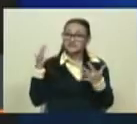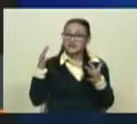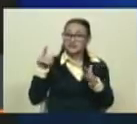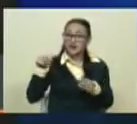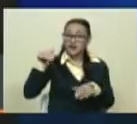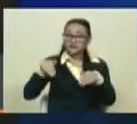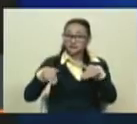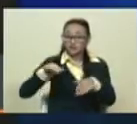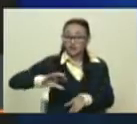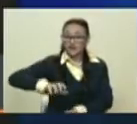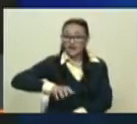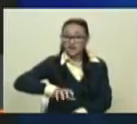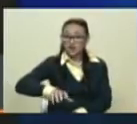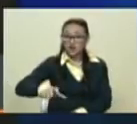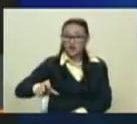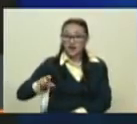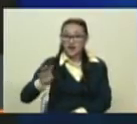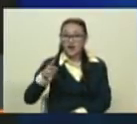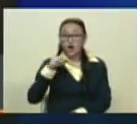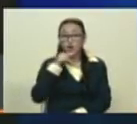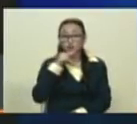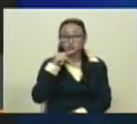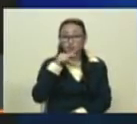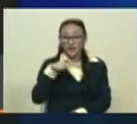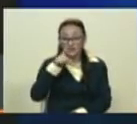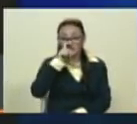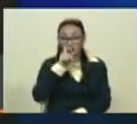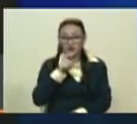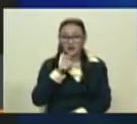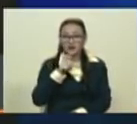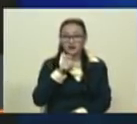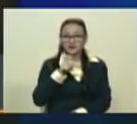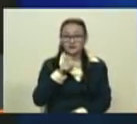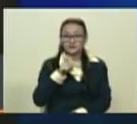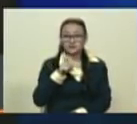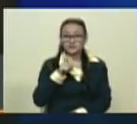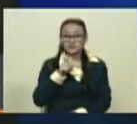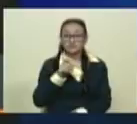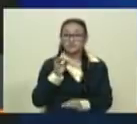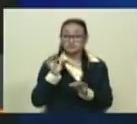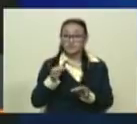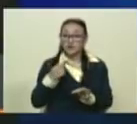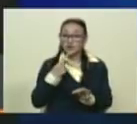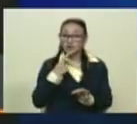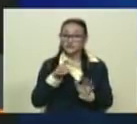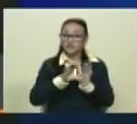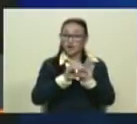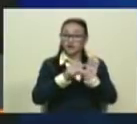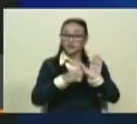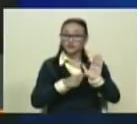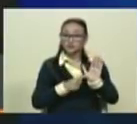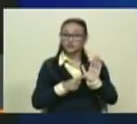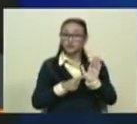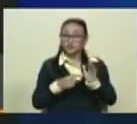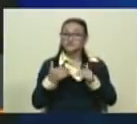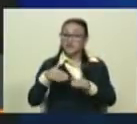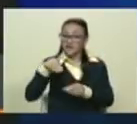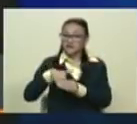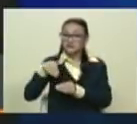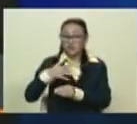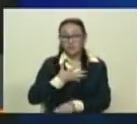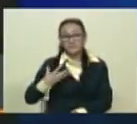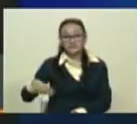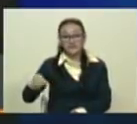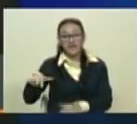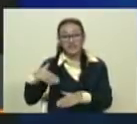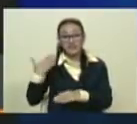elecciones regionales en el mes de octubre de este año y que, tal y como manda la Constitución, habrá elecciones